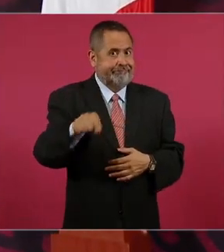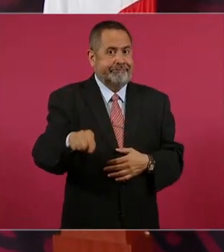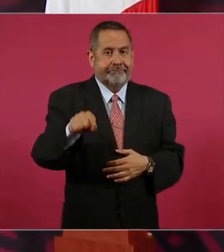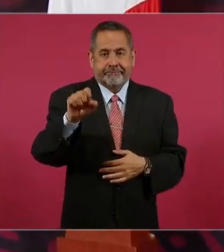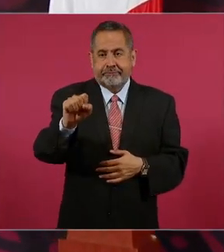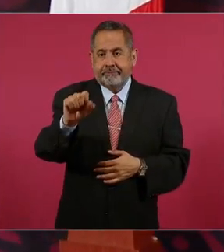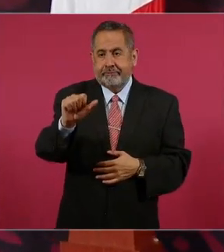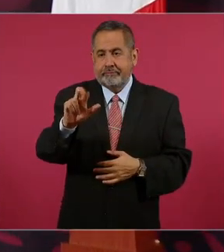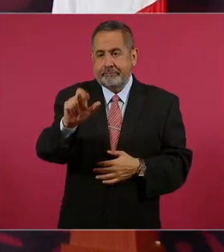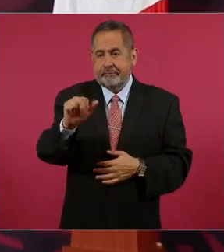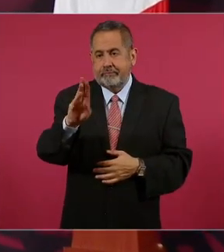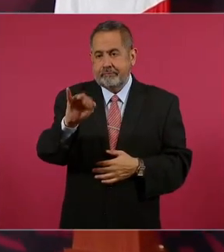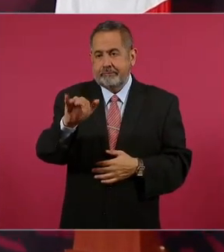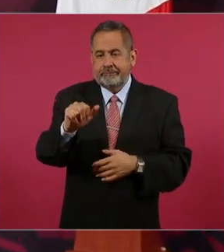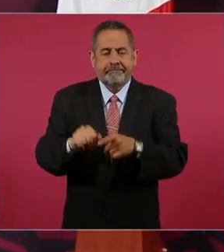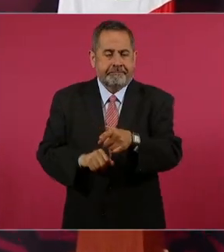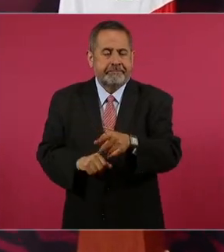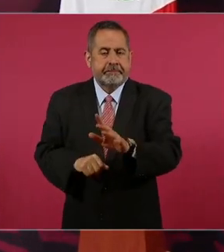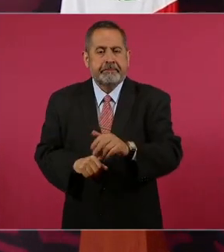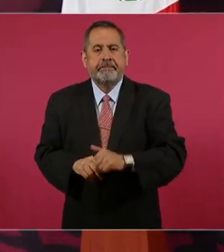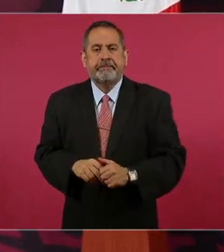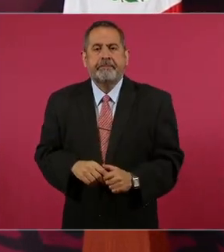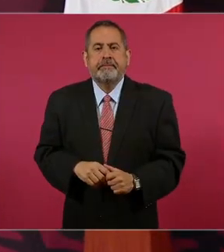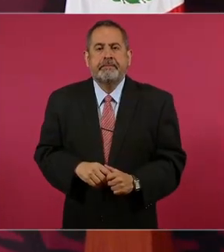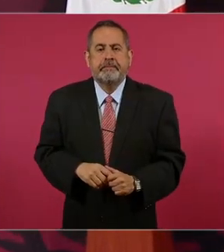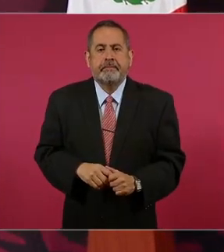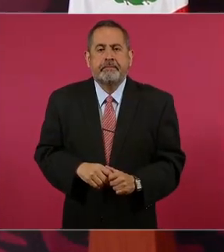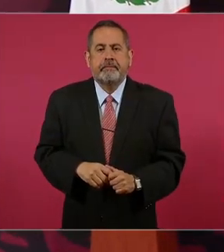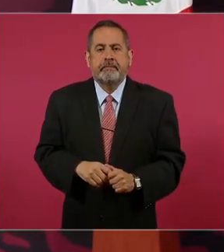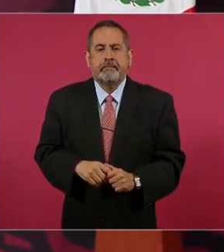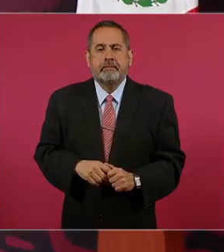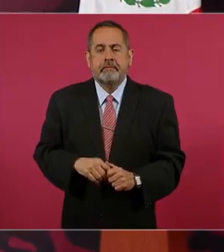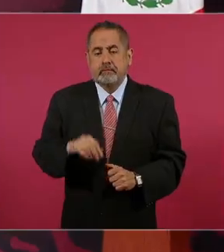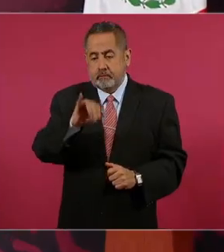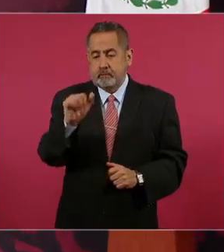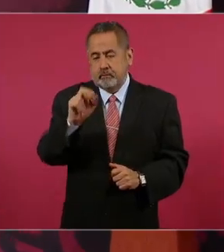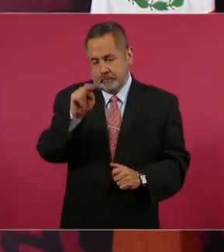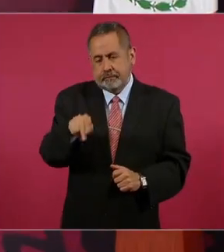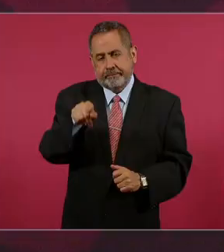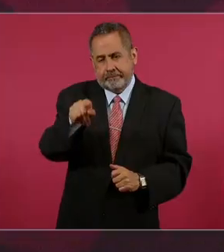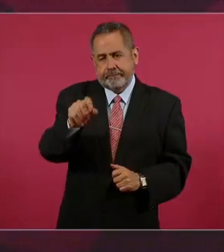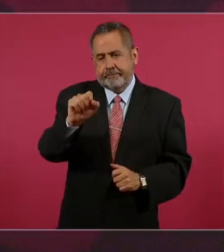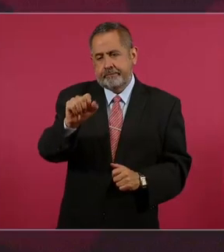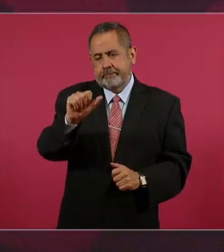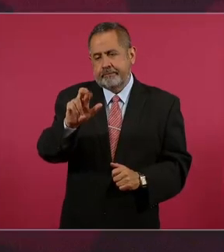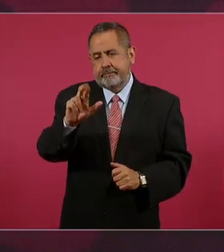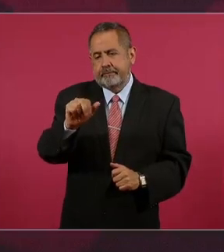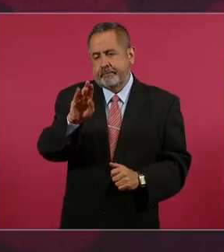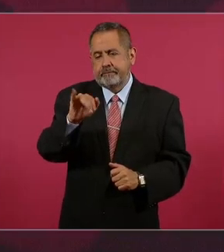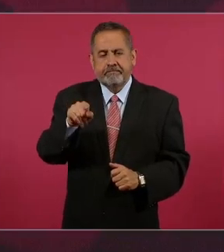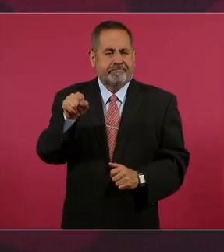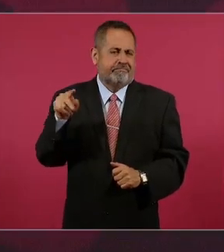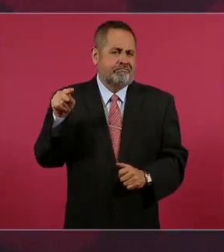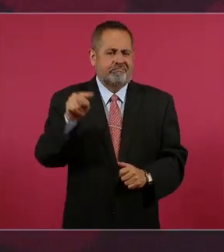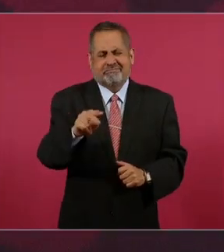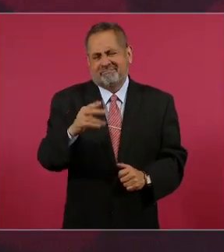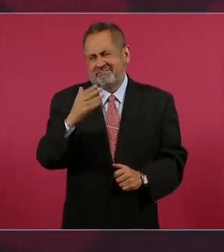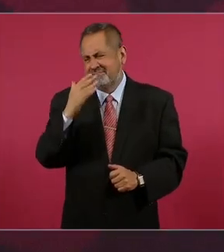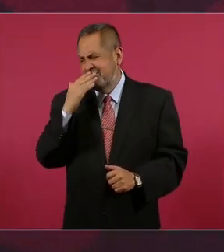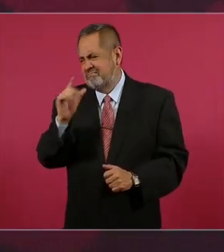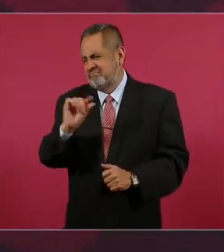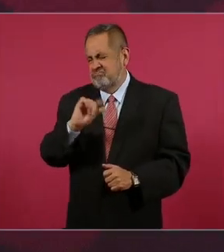Y está Juan Sarabia, extraordinario